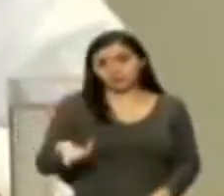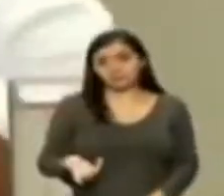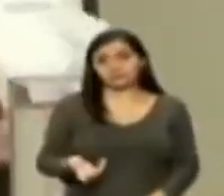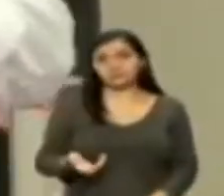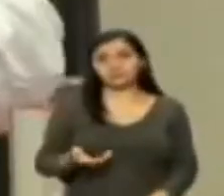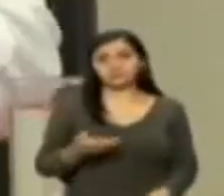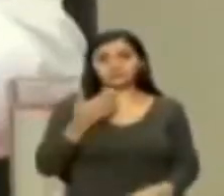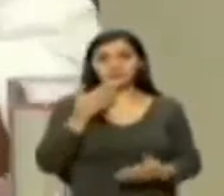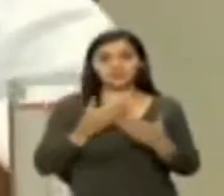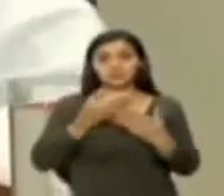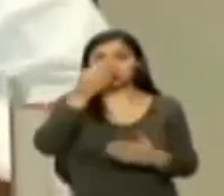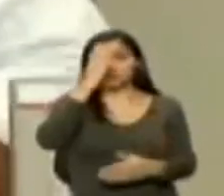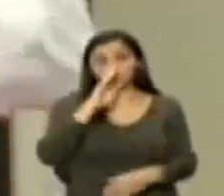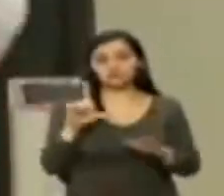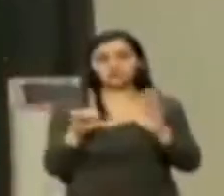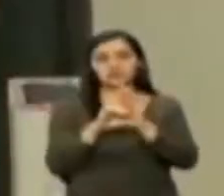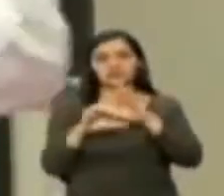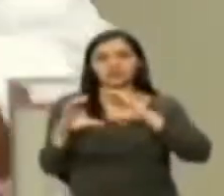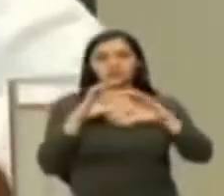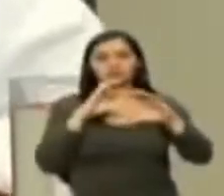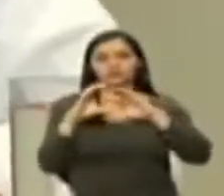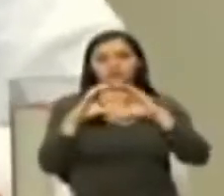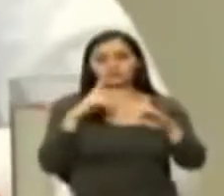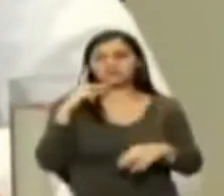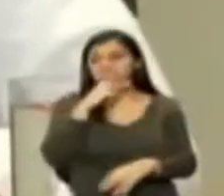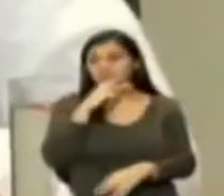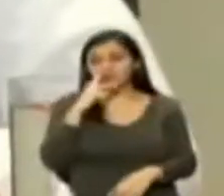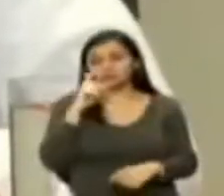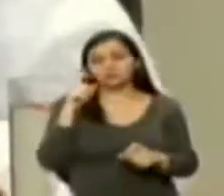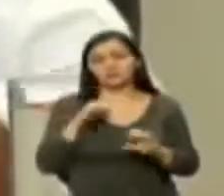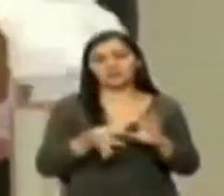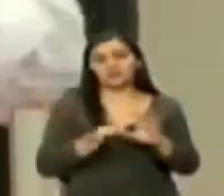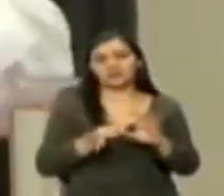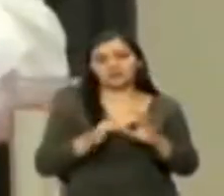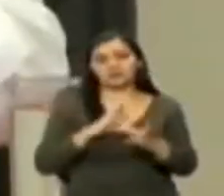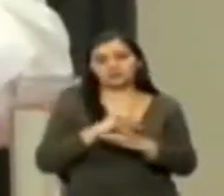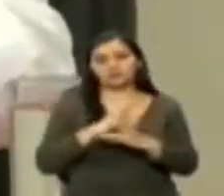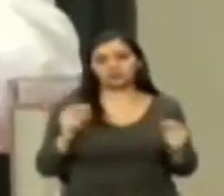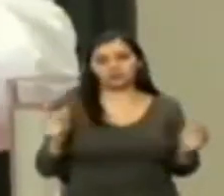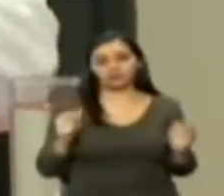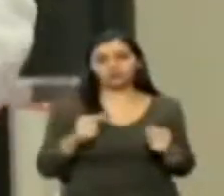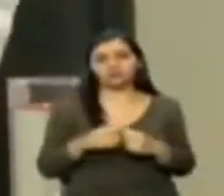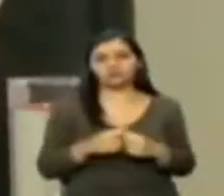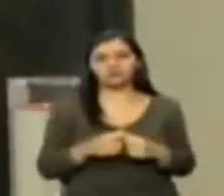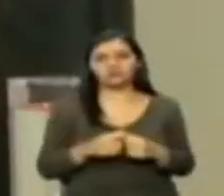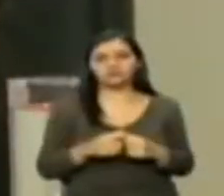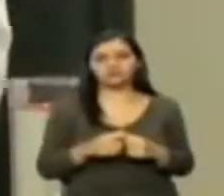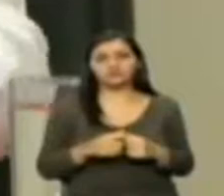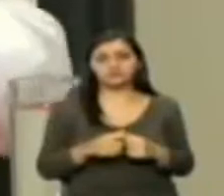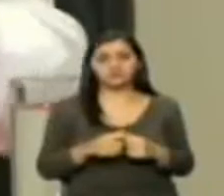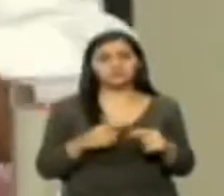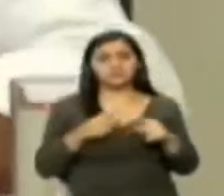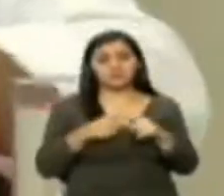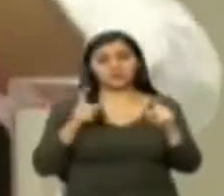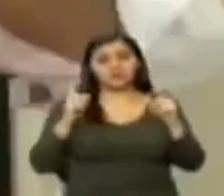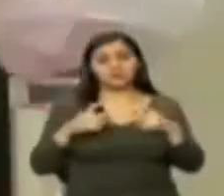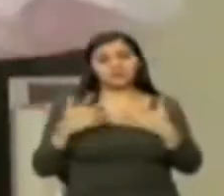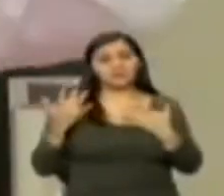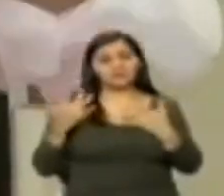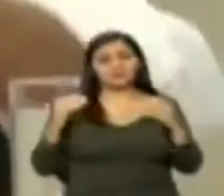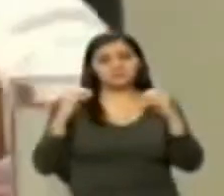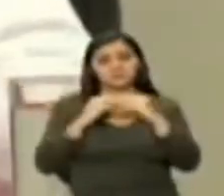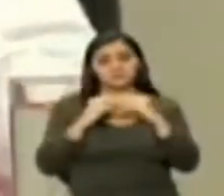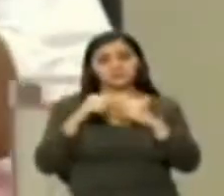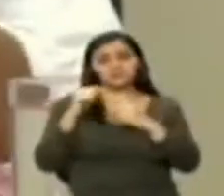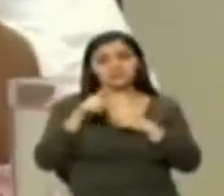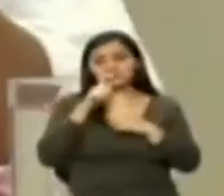Gracias a Dios está la ley de comunicación, y estos mentirosos tendrán que corregir en el mismo espacio las mentiras que están diciendo. Pero esto tenemos que esperar muchísimo, compañero, porque esto es